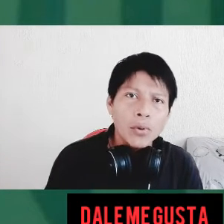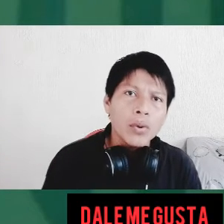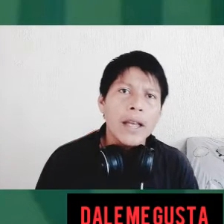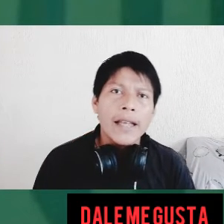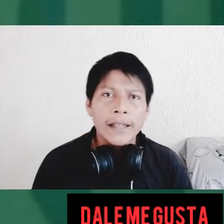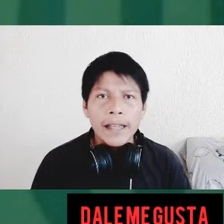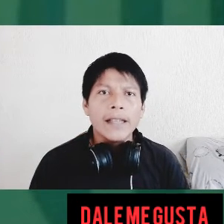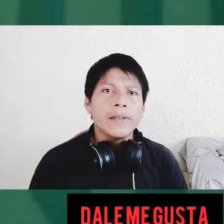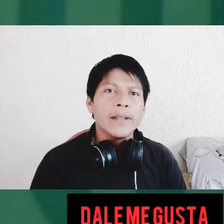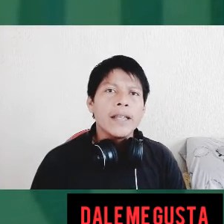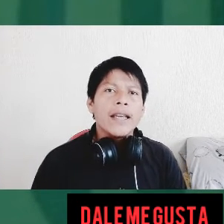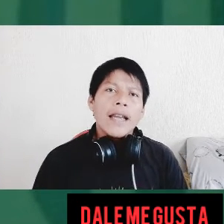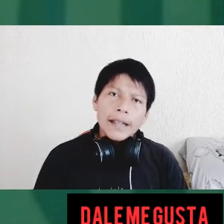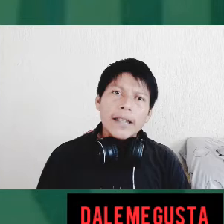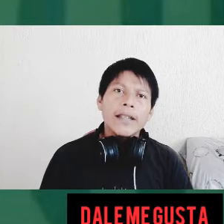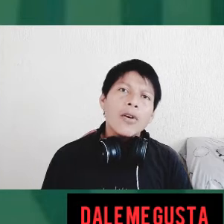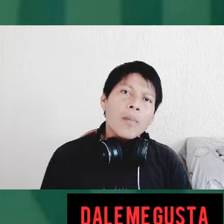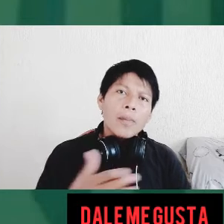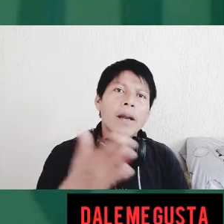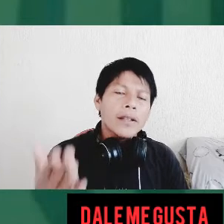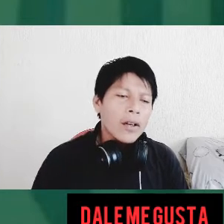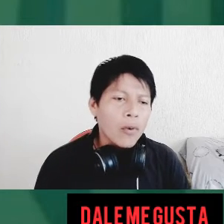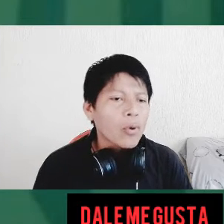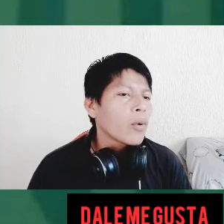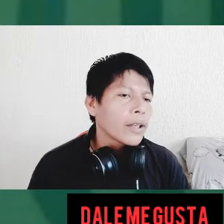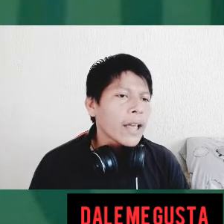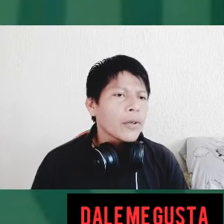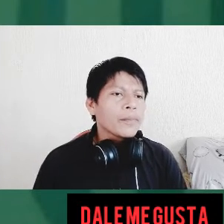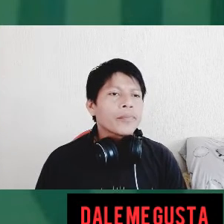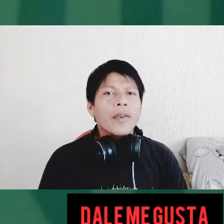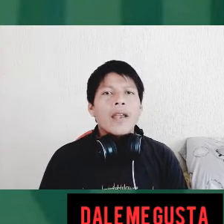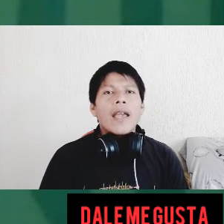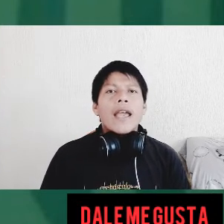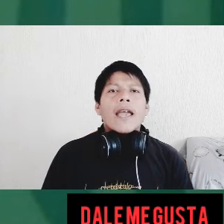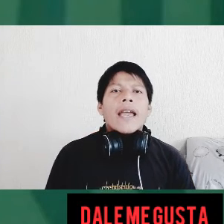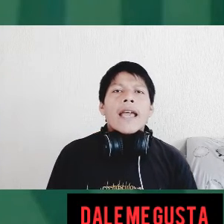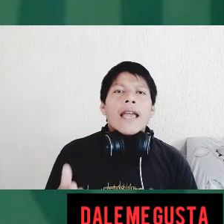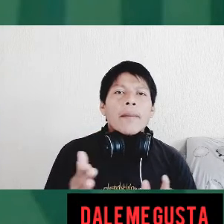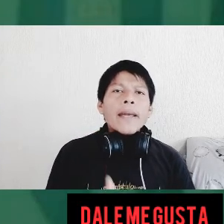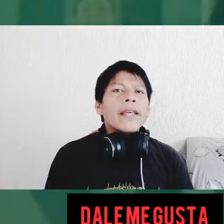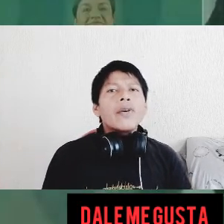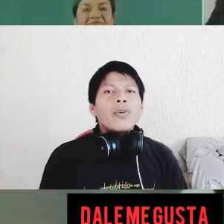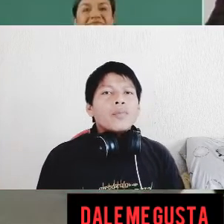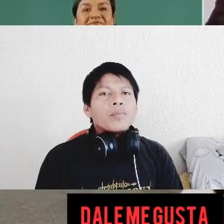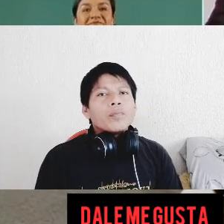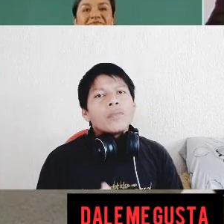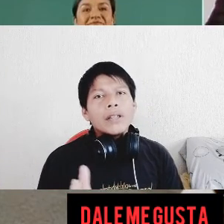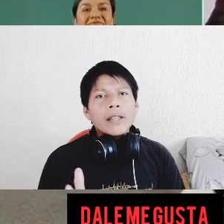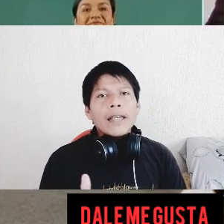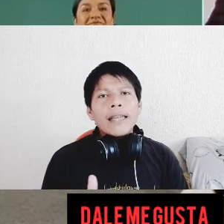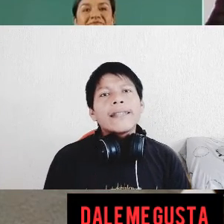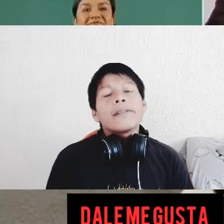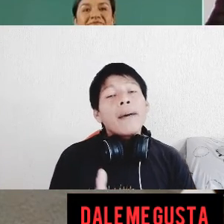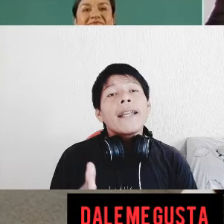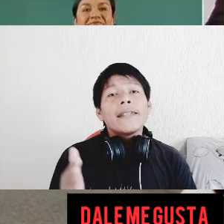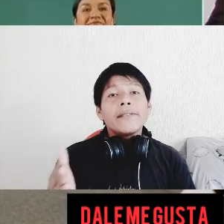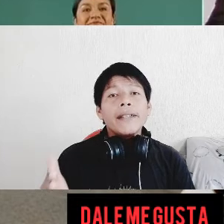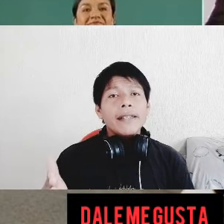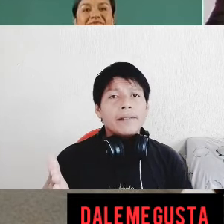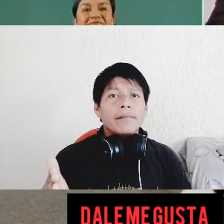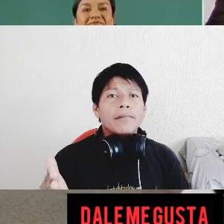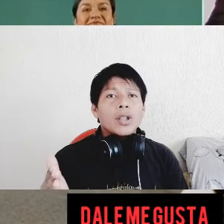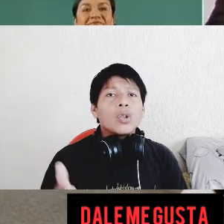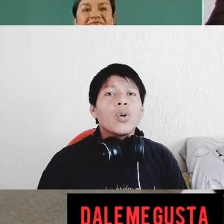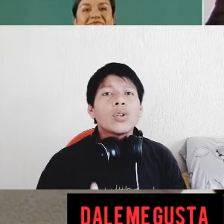la fortuna de recibir este dinero por parte del Fondo Monetario. México va a